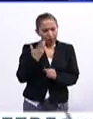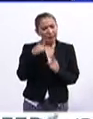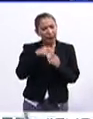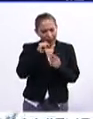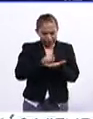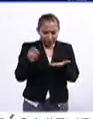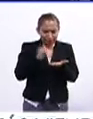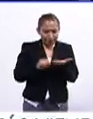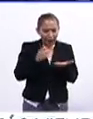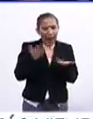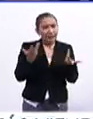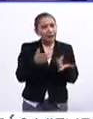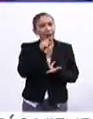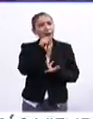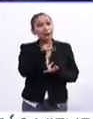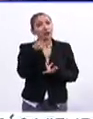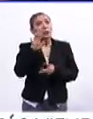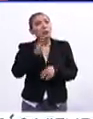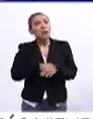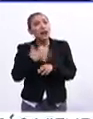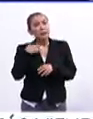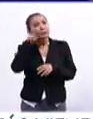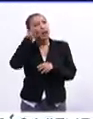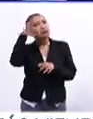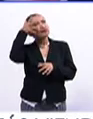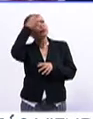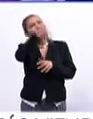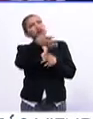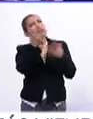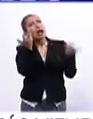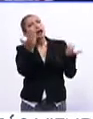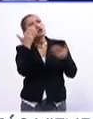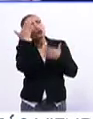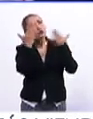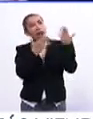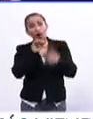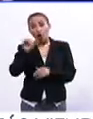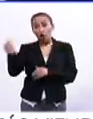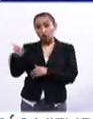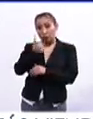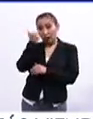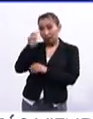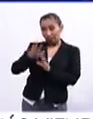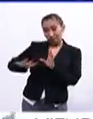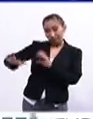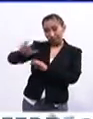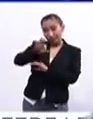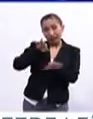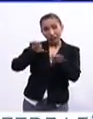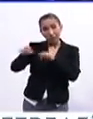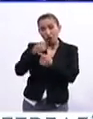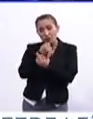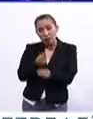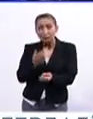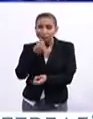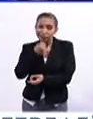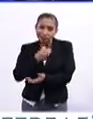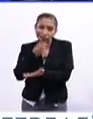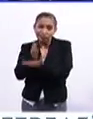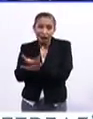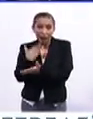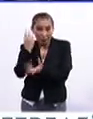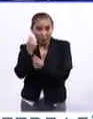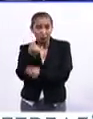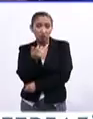tareas escolares, así como por su mayor expectativa académica. Aquellos estudiantes en condiciones de trabajo infantil tienen